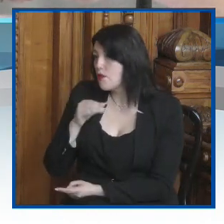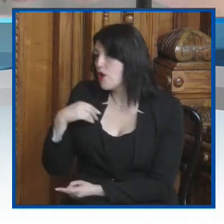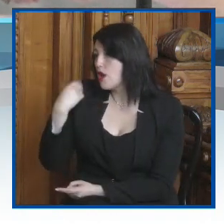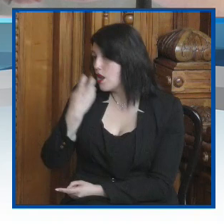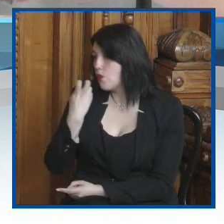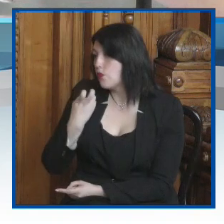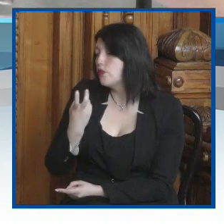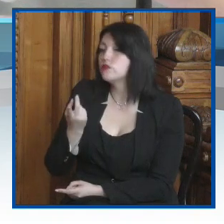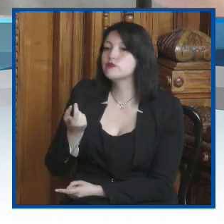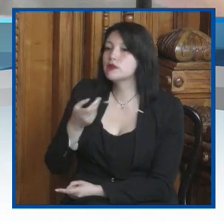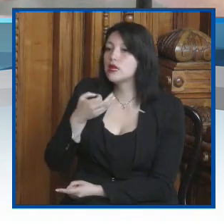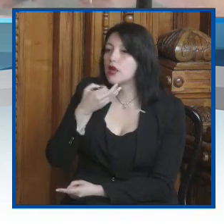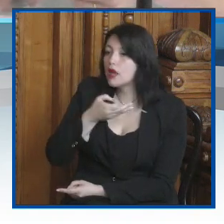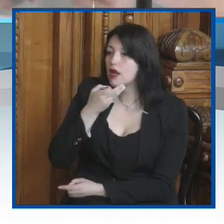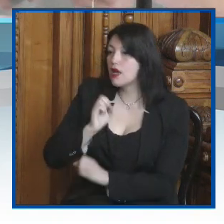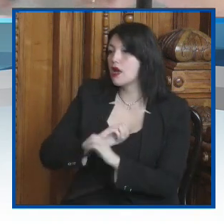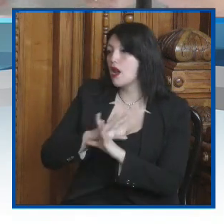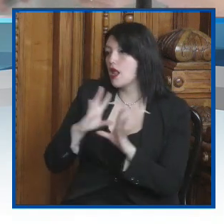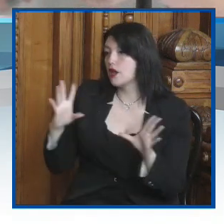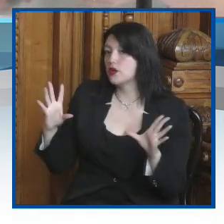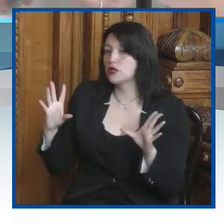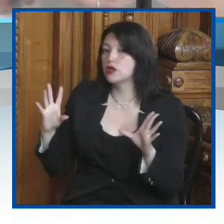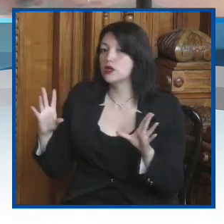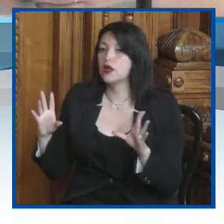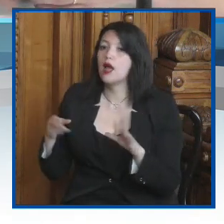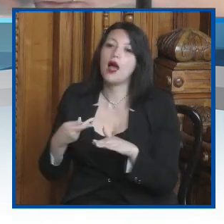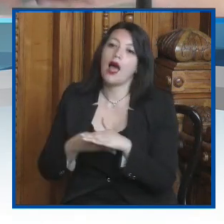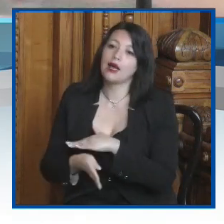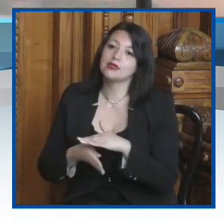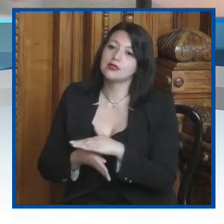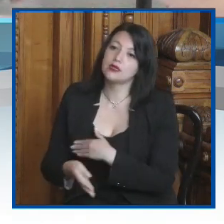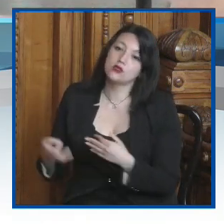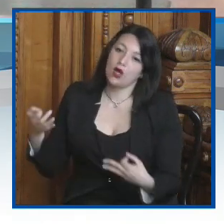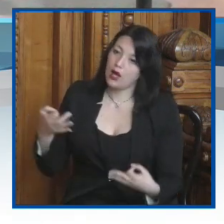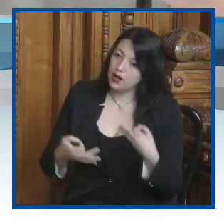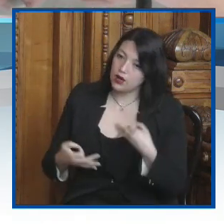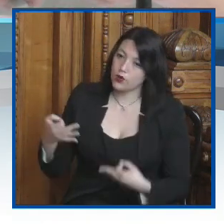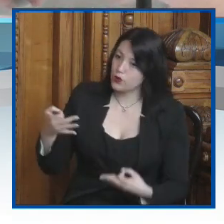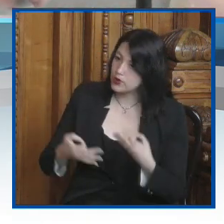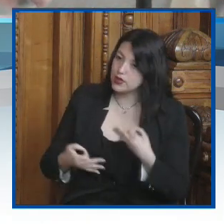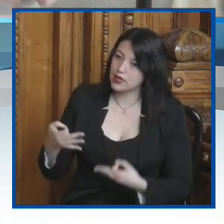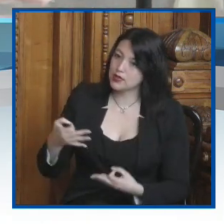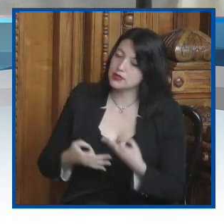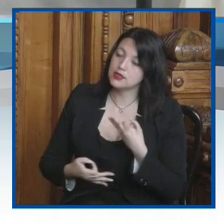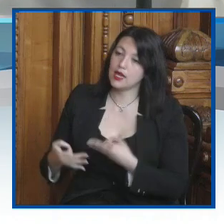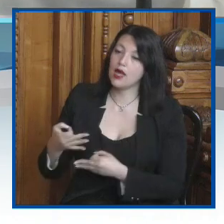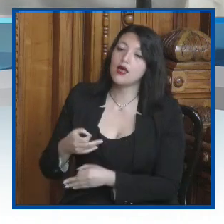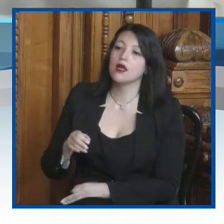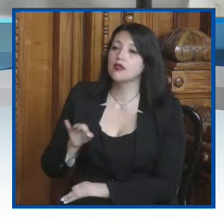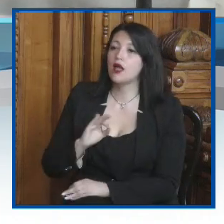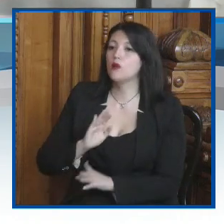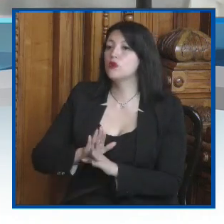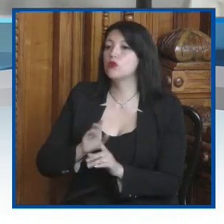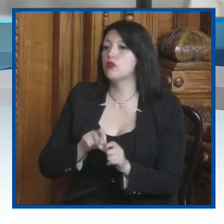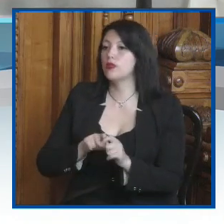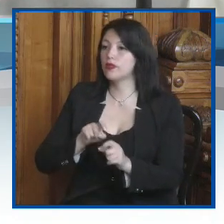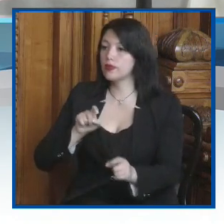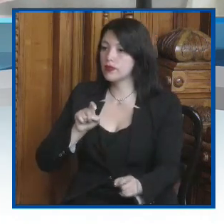entender, estábamos vulnerando el acceso a la justicia efectivo más allá del acceso a la justicia formal.